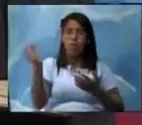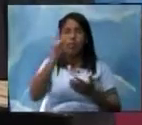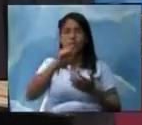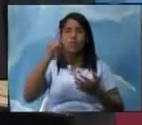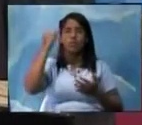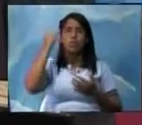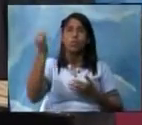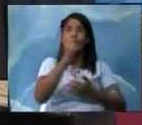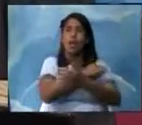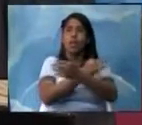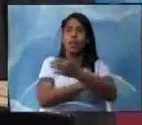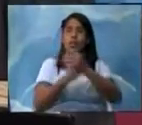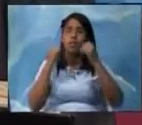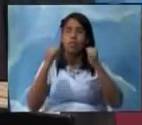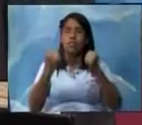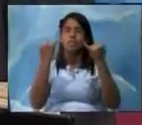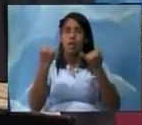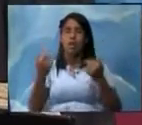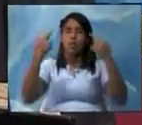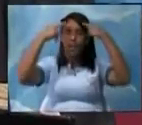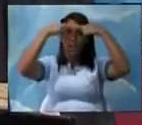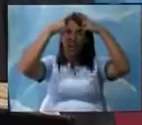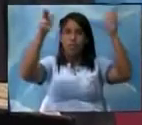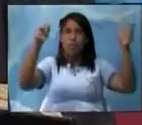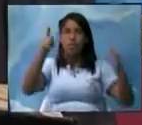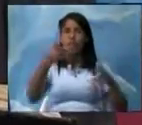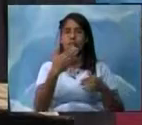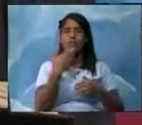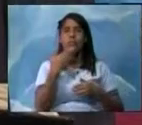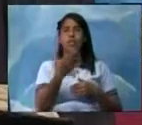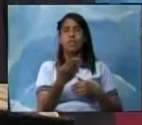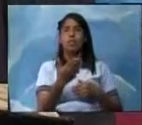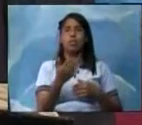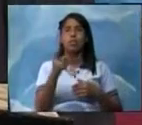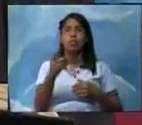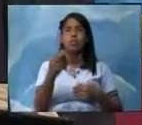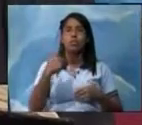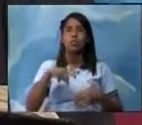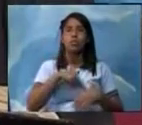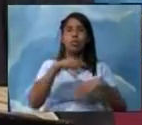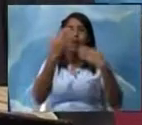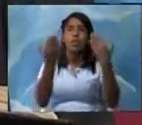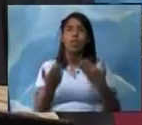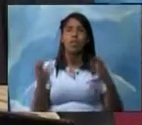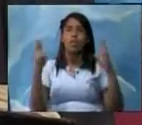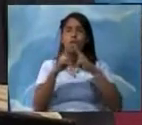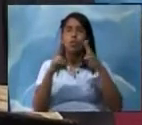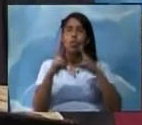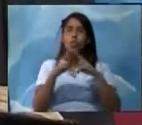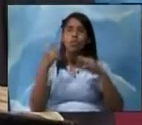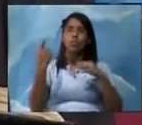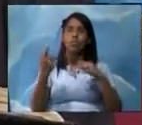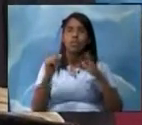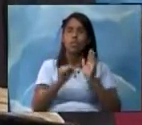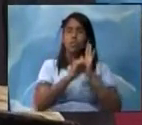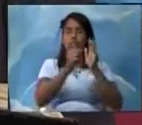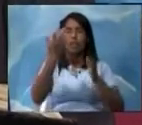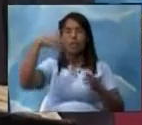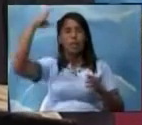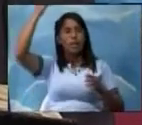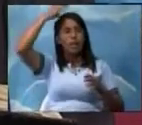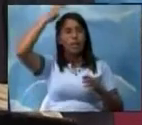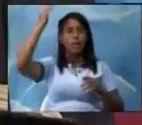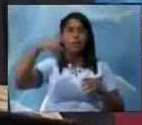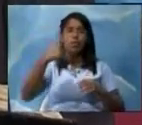y fuerza y ahora me ha revelado lo que te pedimos pues nos ha dado a conocer el asunto del Rey